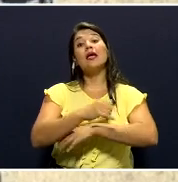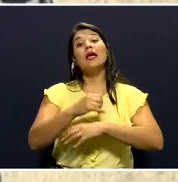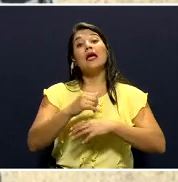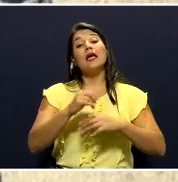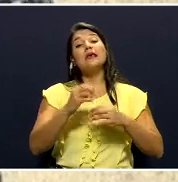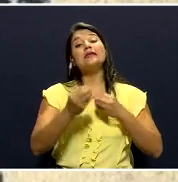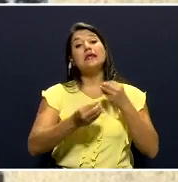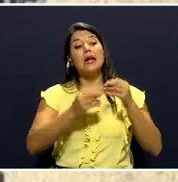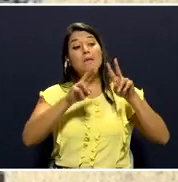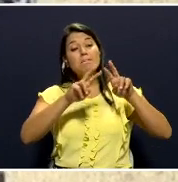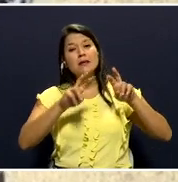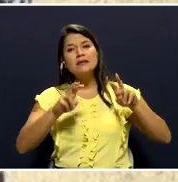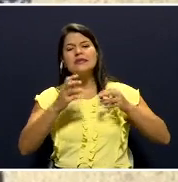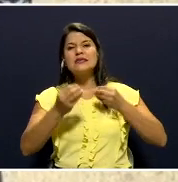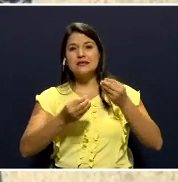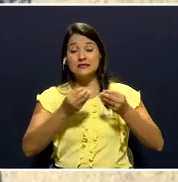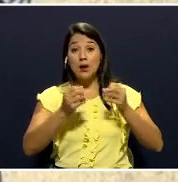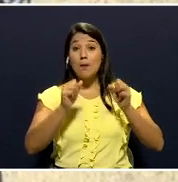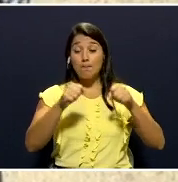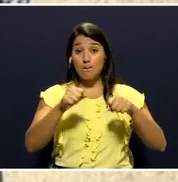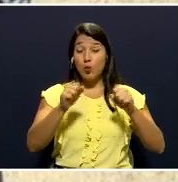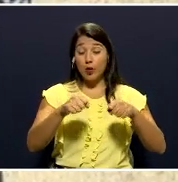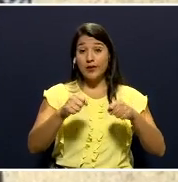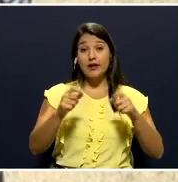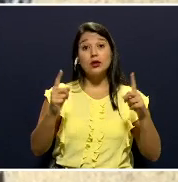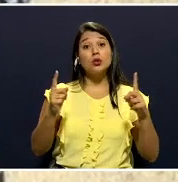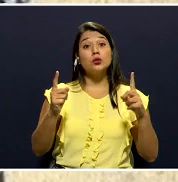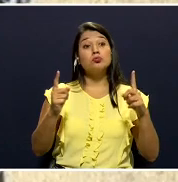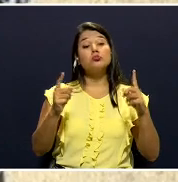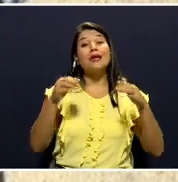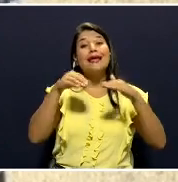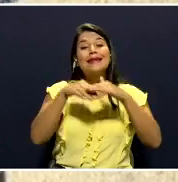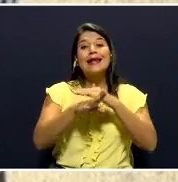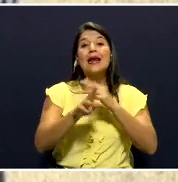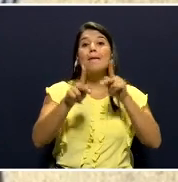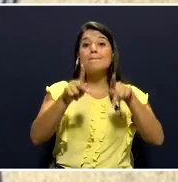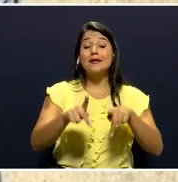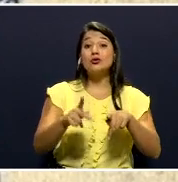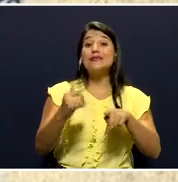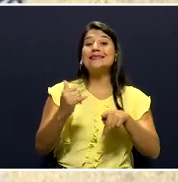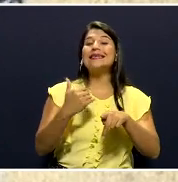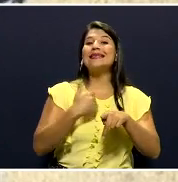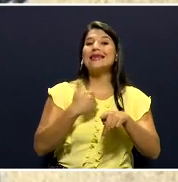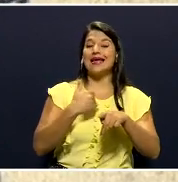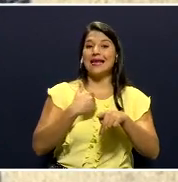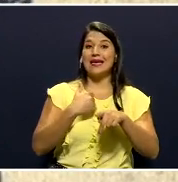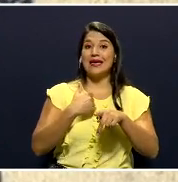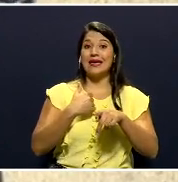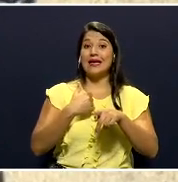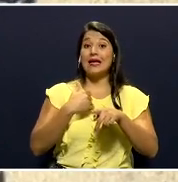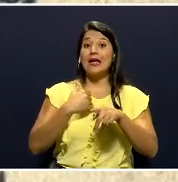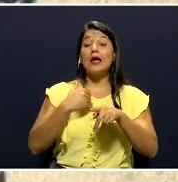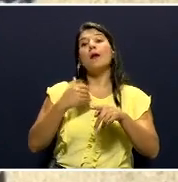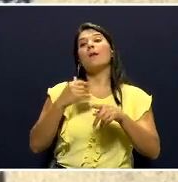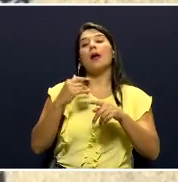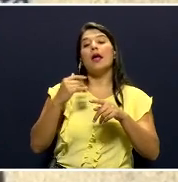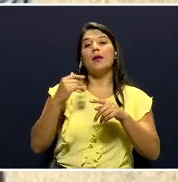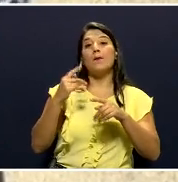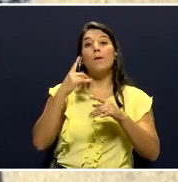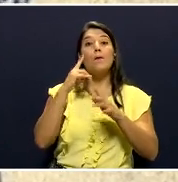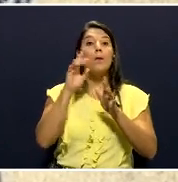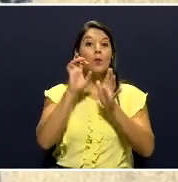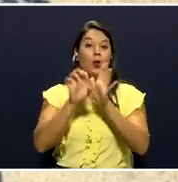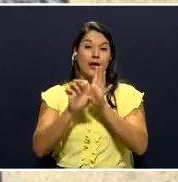este proceso es que van a poder transitar aquellas personas que tengan su vuelo de conexión confirmado. Esto es